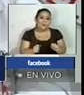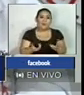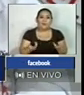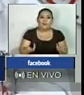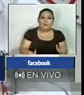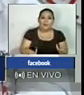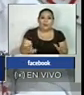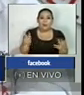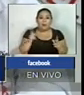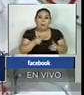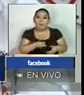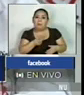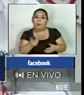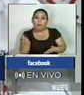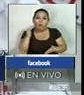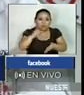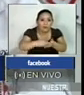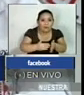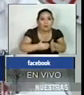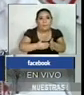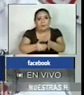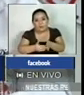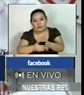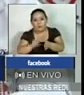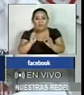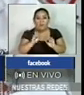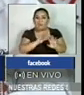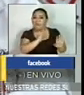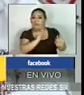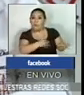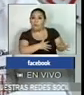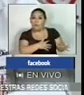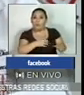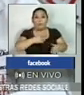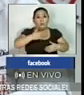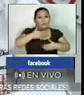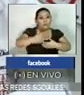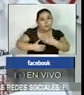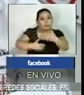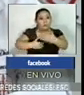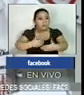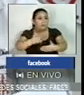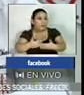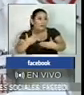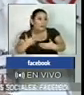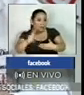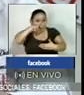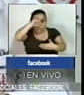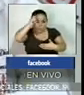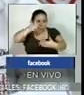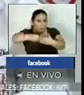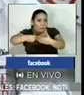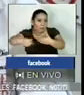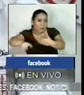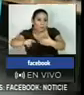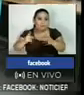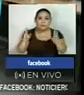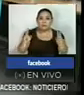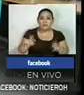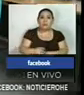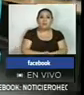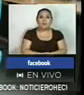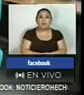suprimirlo, comenzarlo, porque entonces se pierde toda la secuencia, se pierde el trabajo y se pierde la función del tratamiento.